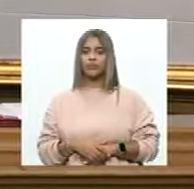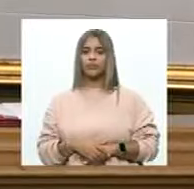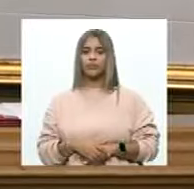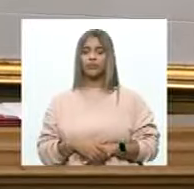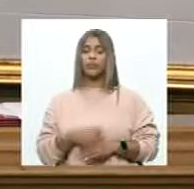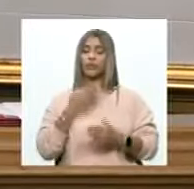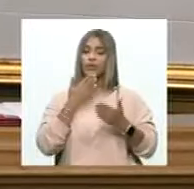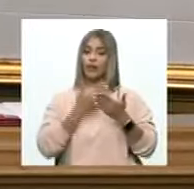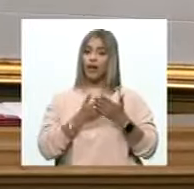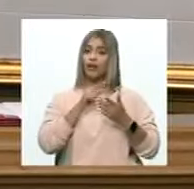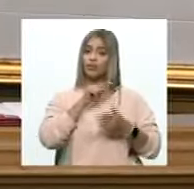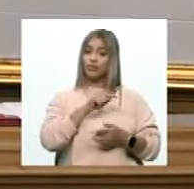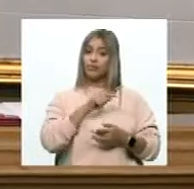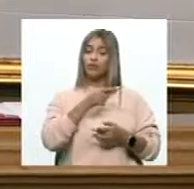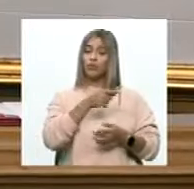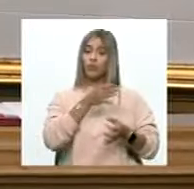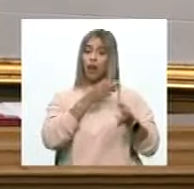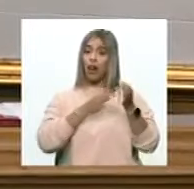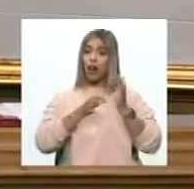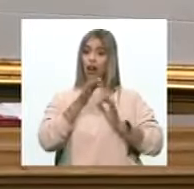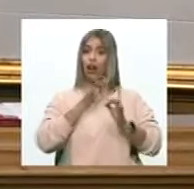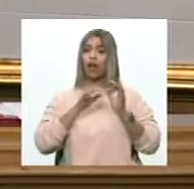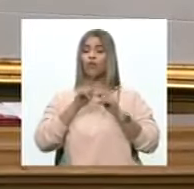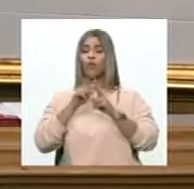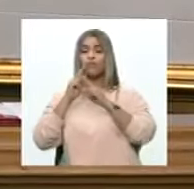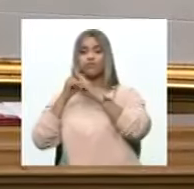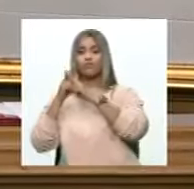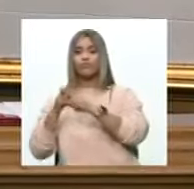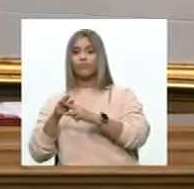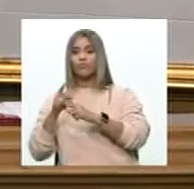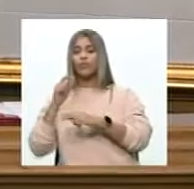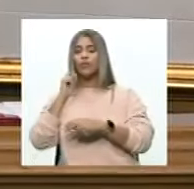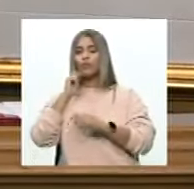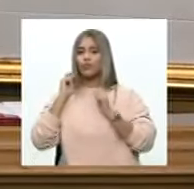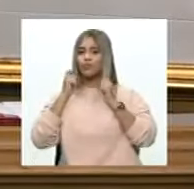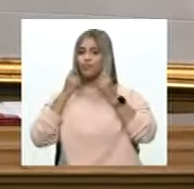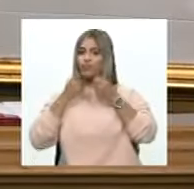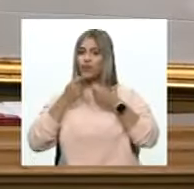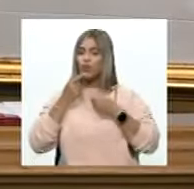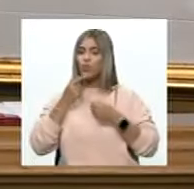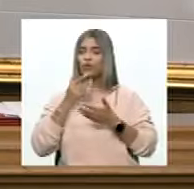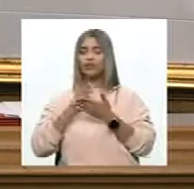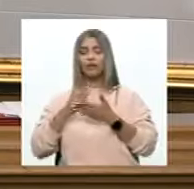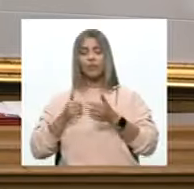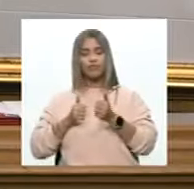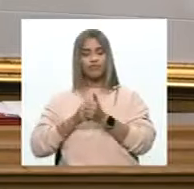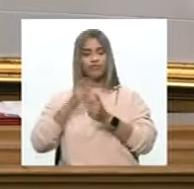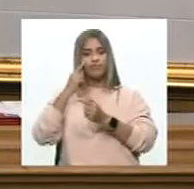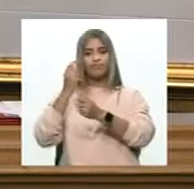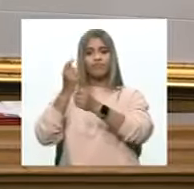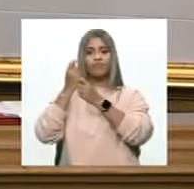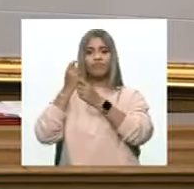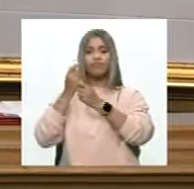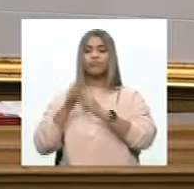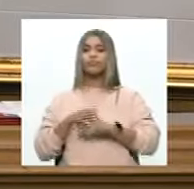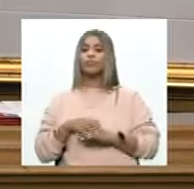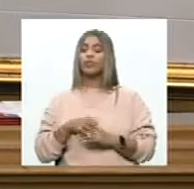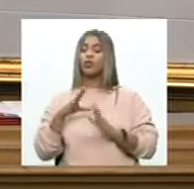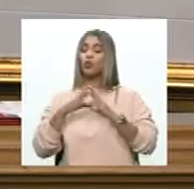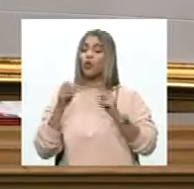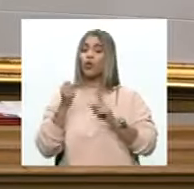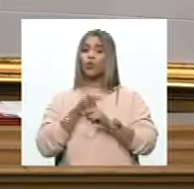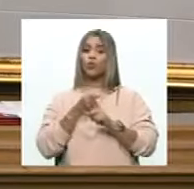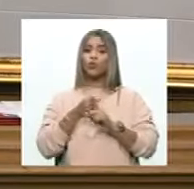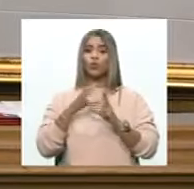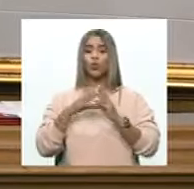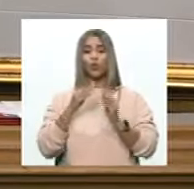esa mujer de lucha y de ternura que fue nuestra amada Caperucita, que siempre nos acompañará en cada lucha, en cada recorrido,